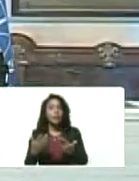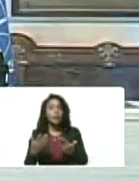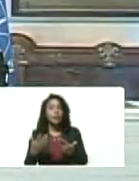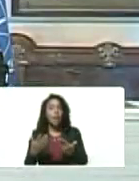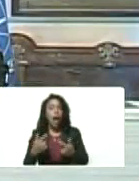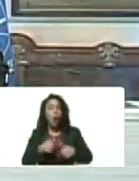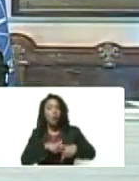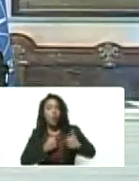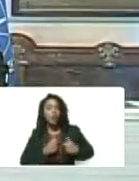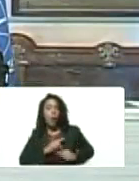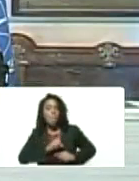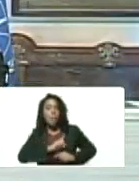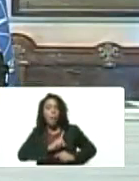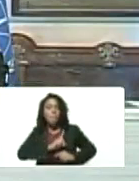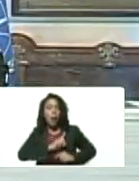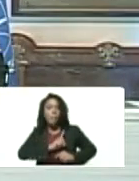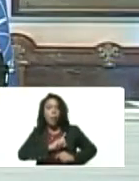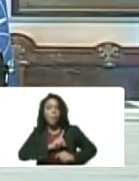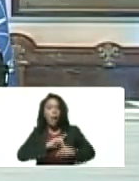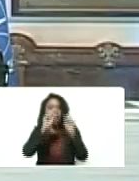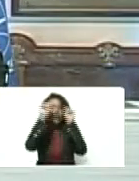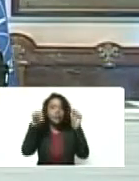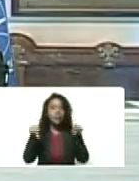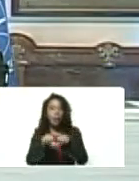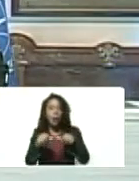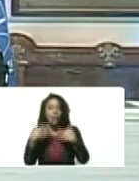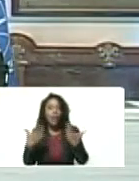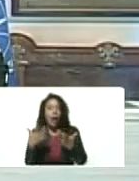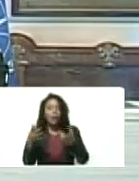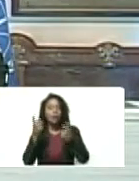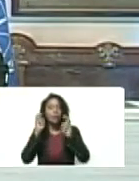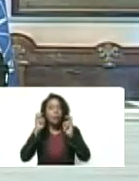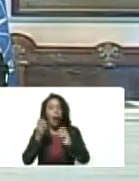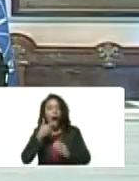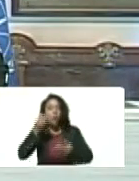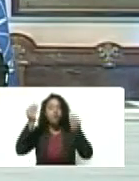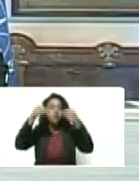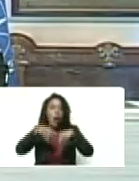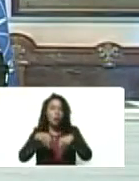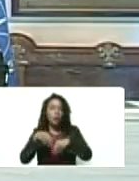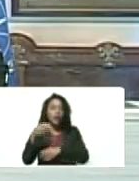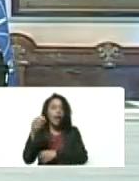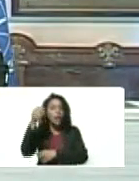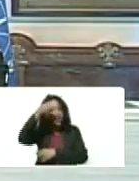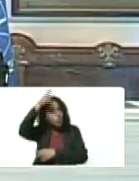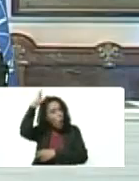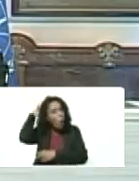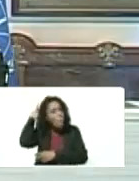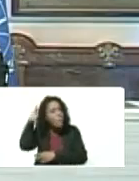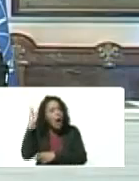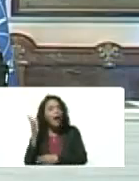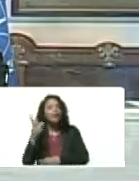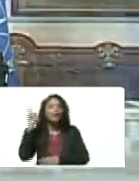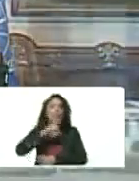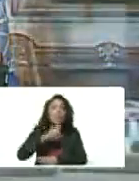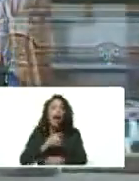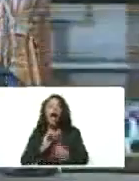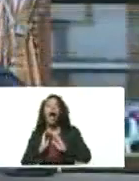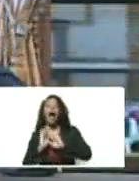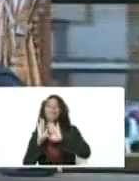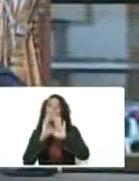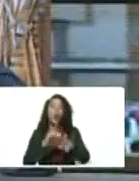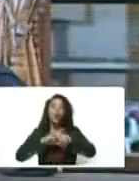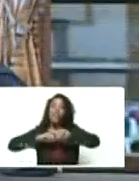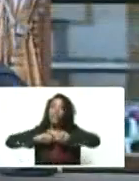corazón latiente del sistema del estatuto de ramón requiere apoyo una referencia